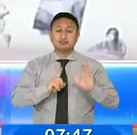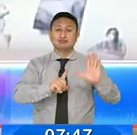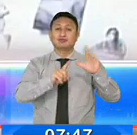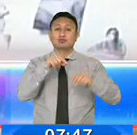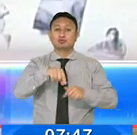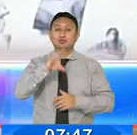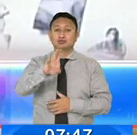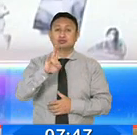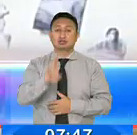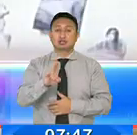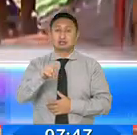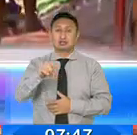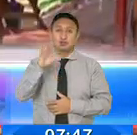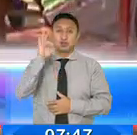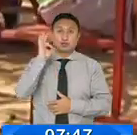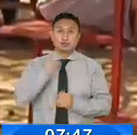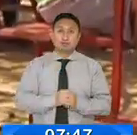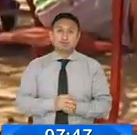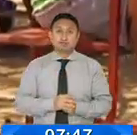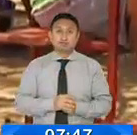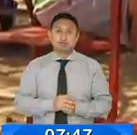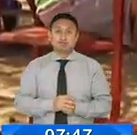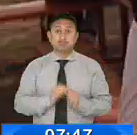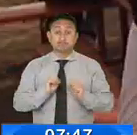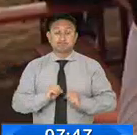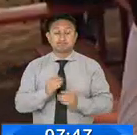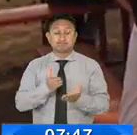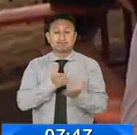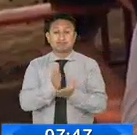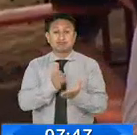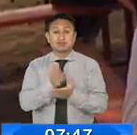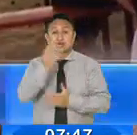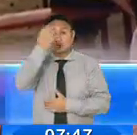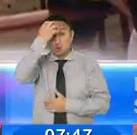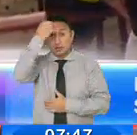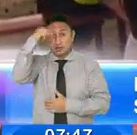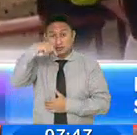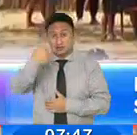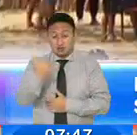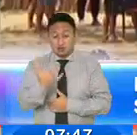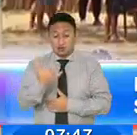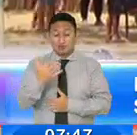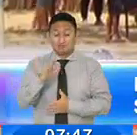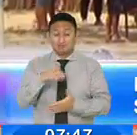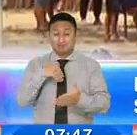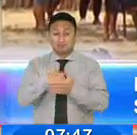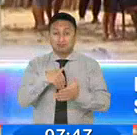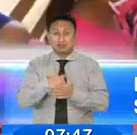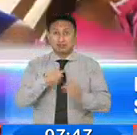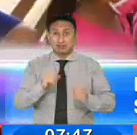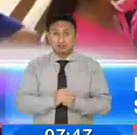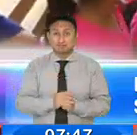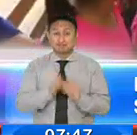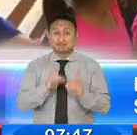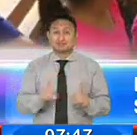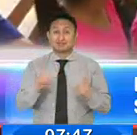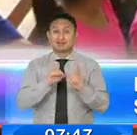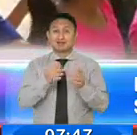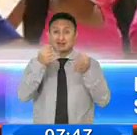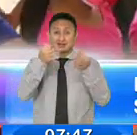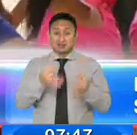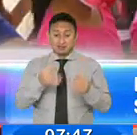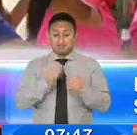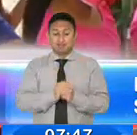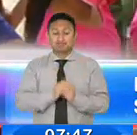6,7% para las mujeres. Así también, el acceso a la educación durante la pandemia se vio limitado. Según cifras oficiales, el